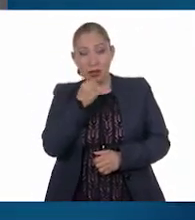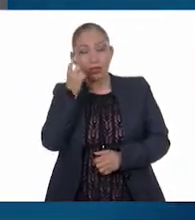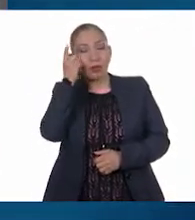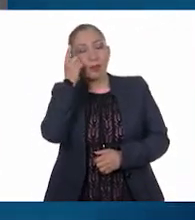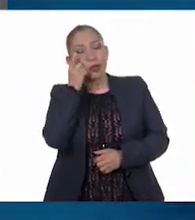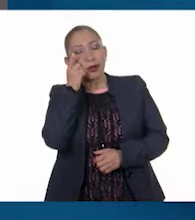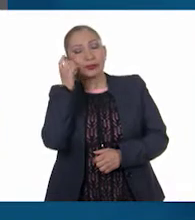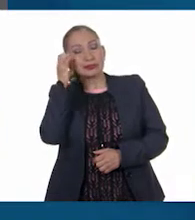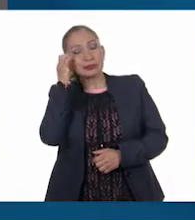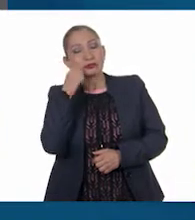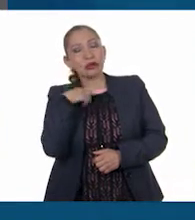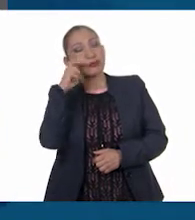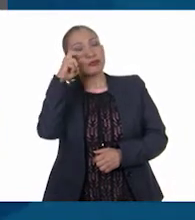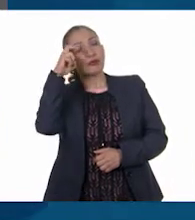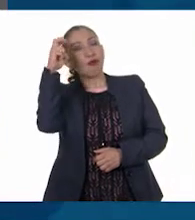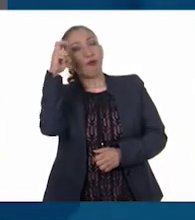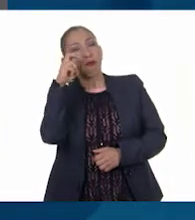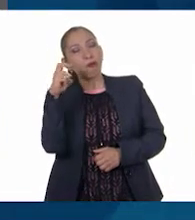su cama.